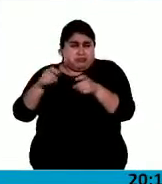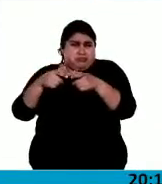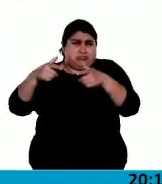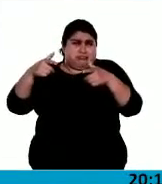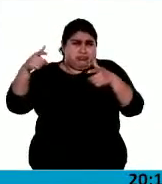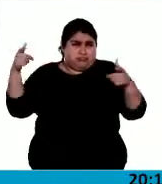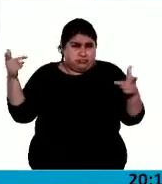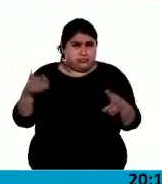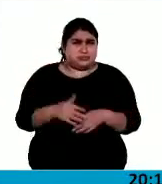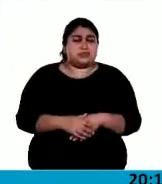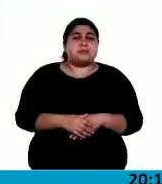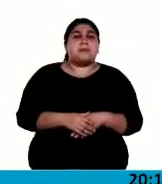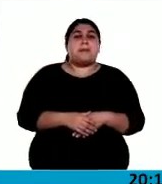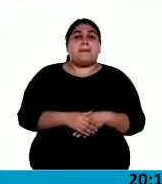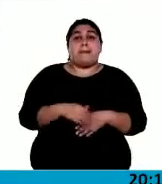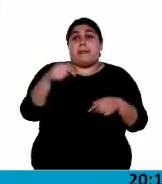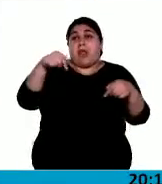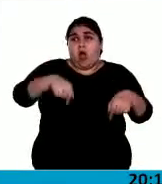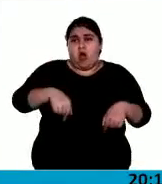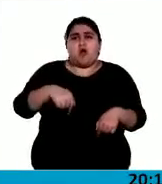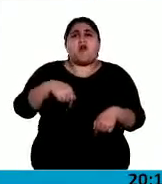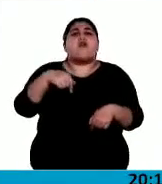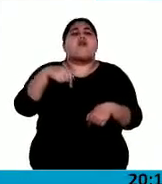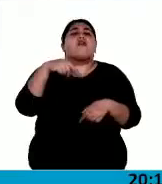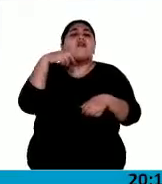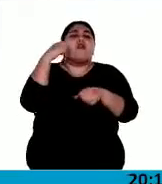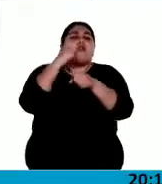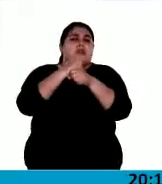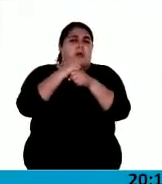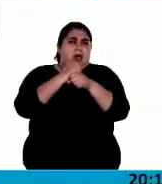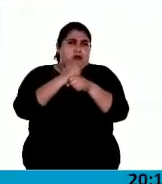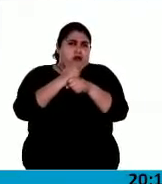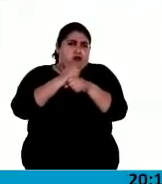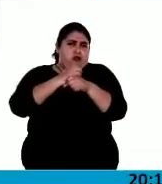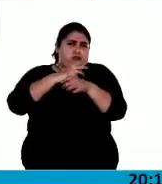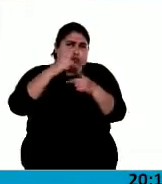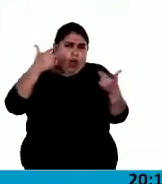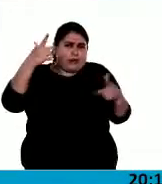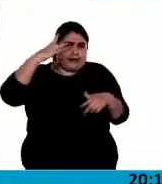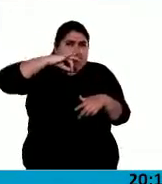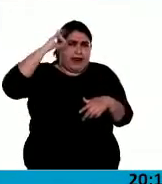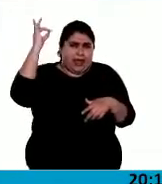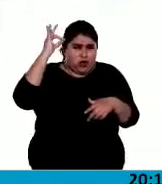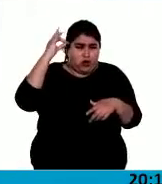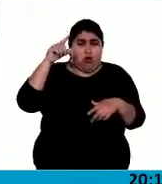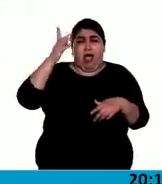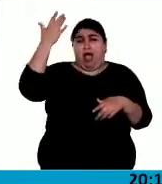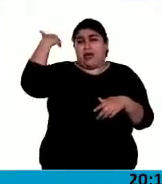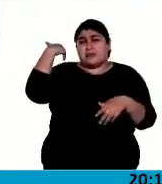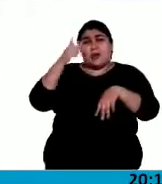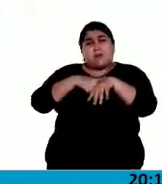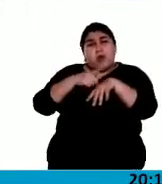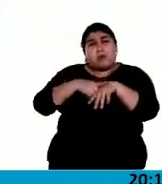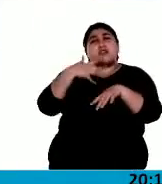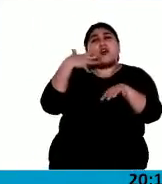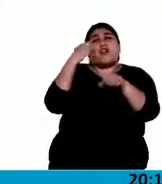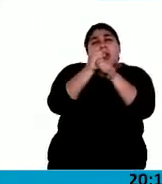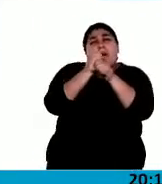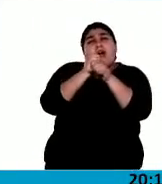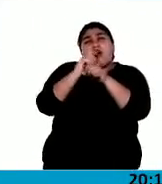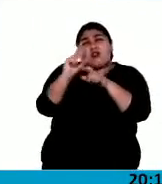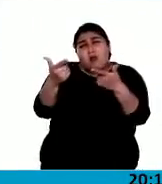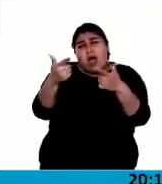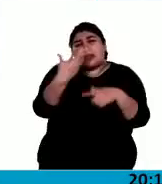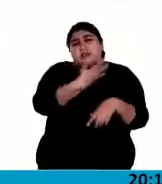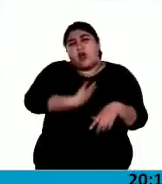conurbano. Hoy tenemos un desempleo récord. Me acuerdo cuando en su momento se hablaba del aumento del desempleo durante nuestro